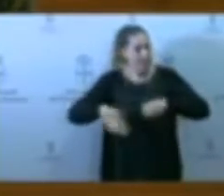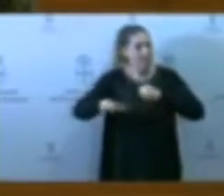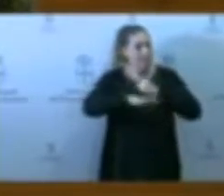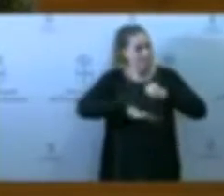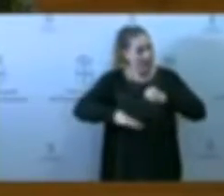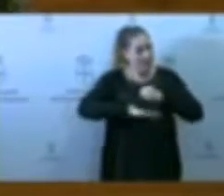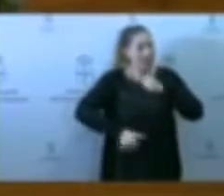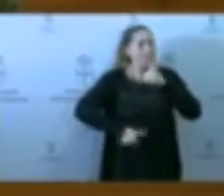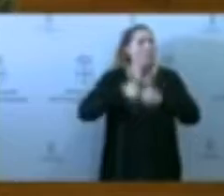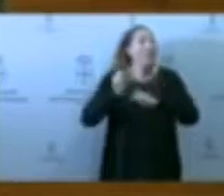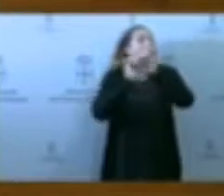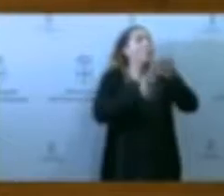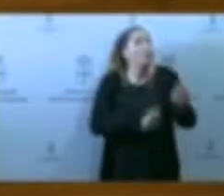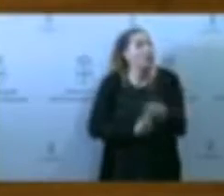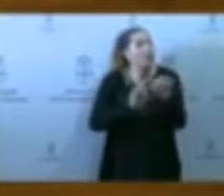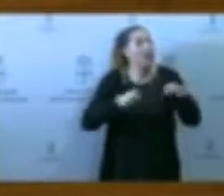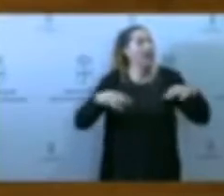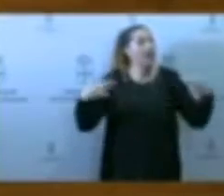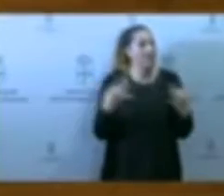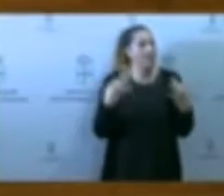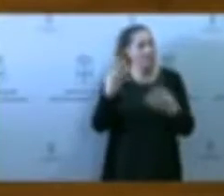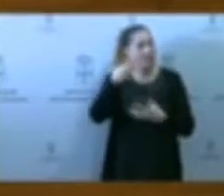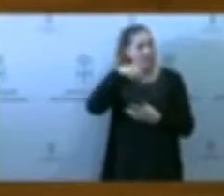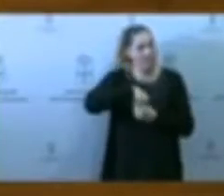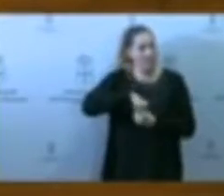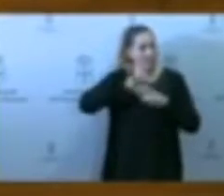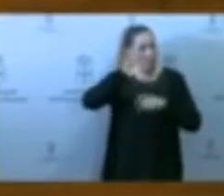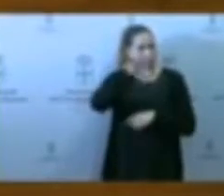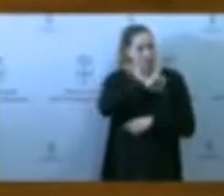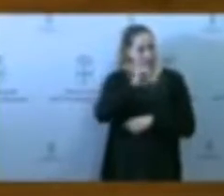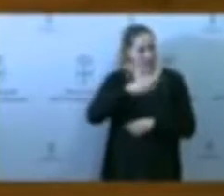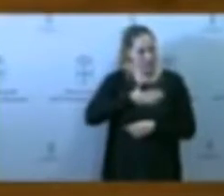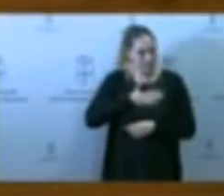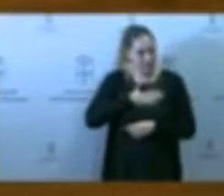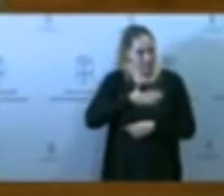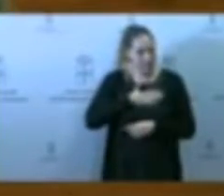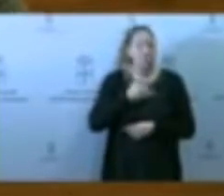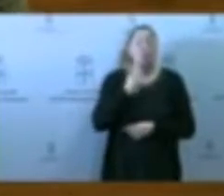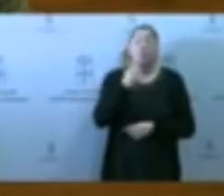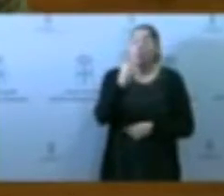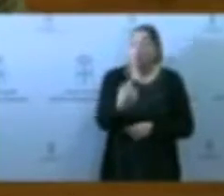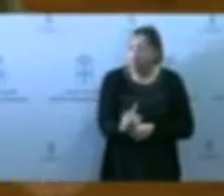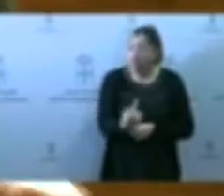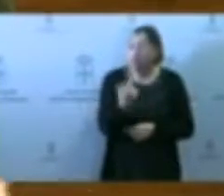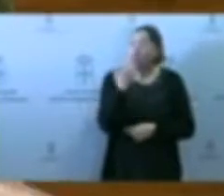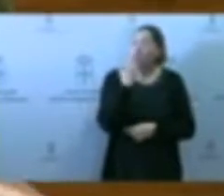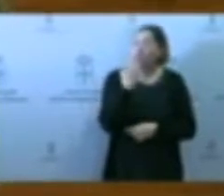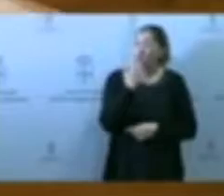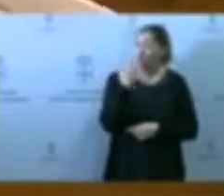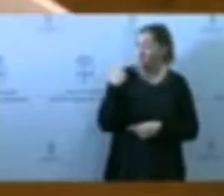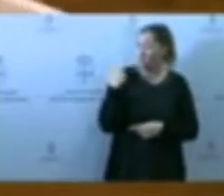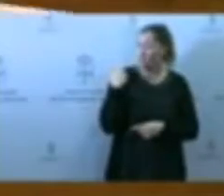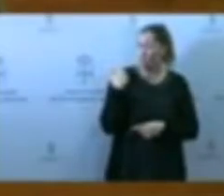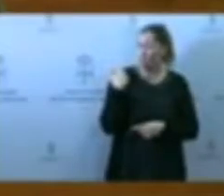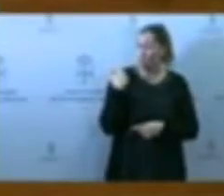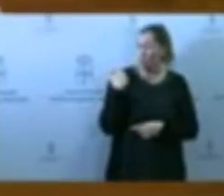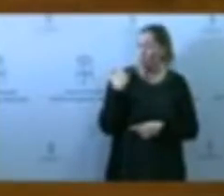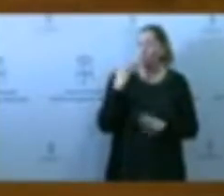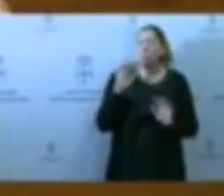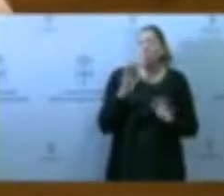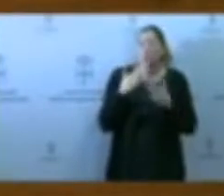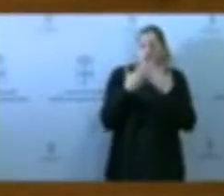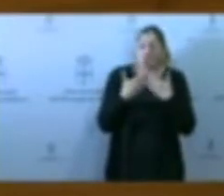y que hay que proteger en nuestra comunidad autónoma. Y yo le ponía el otro día unos ejemplos, pero como veía que usted todavía no se lo